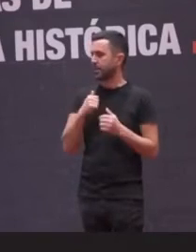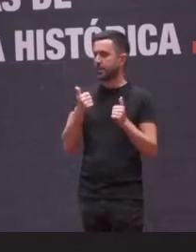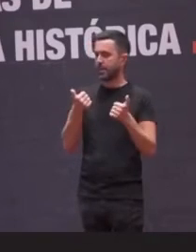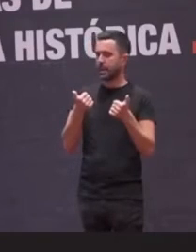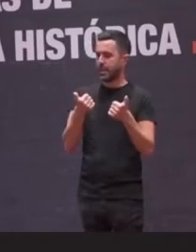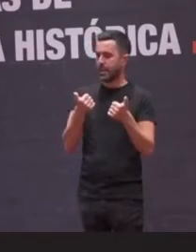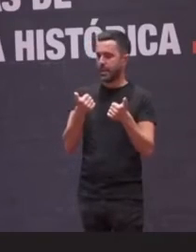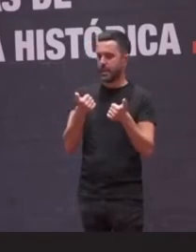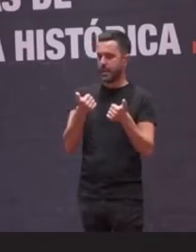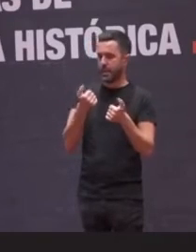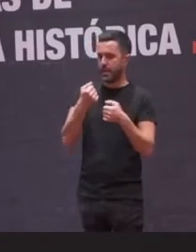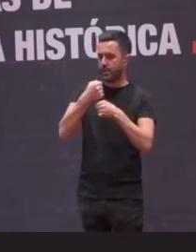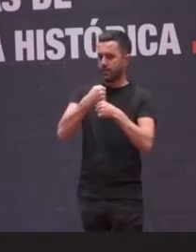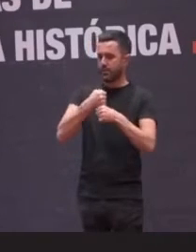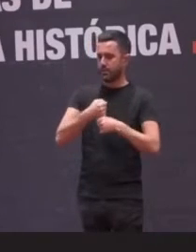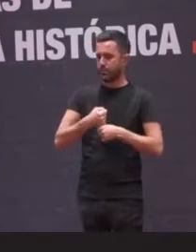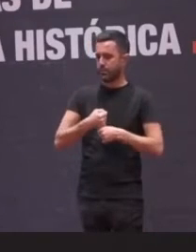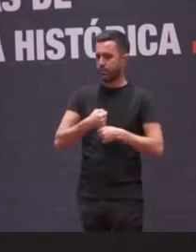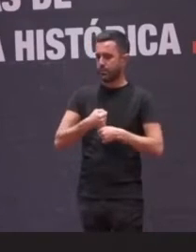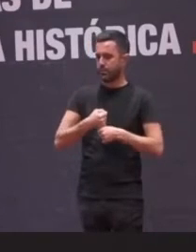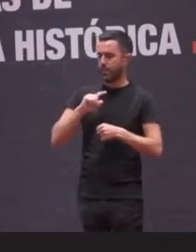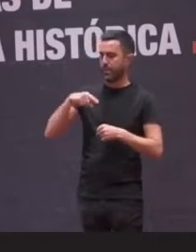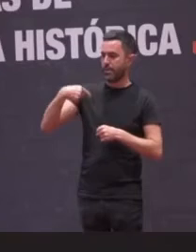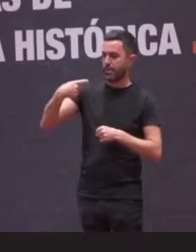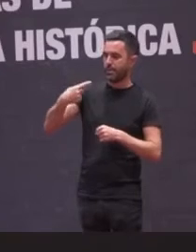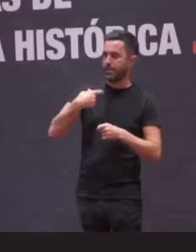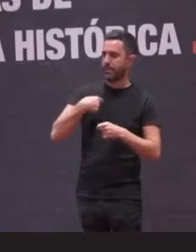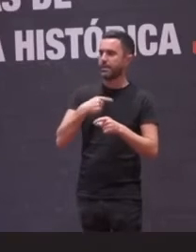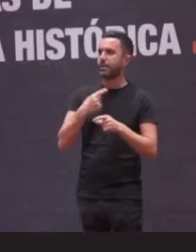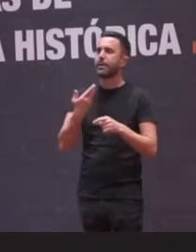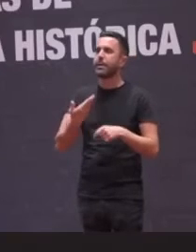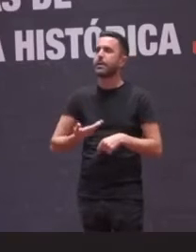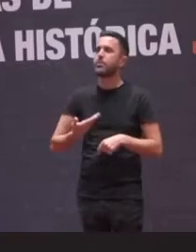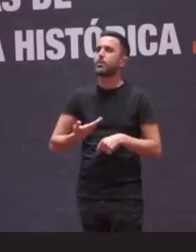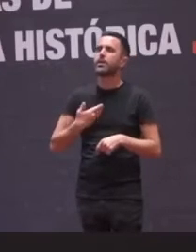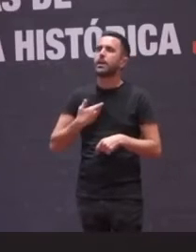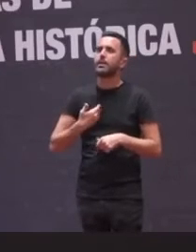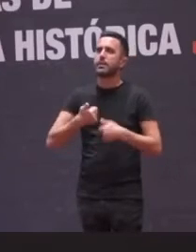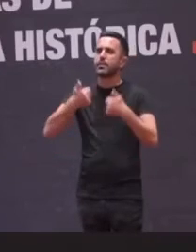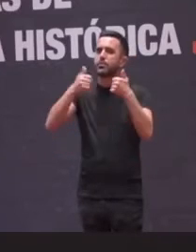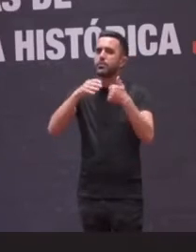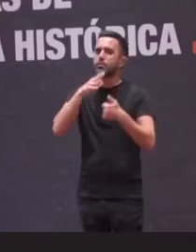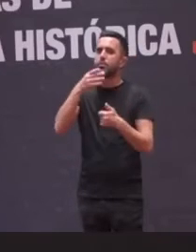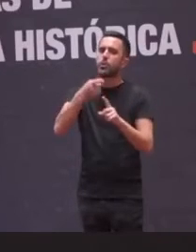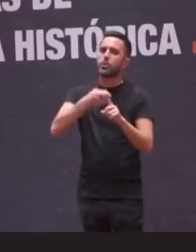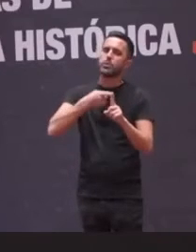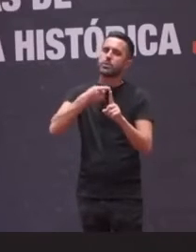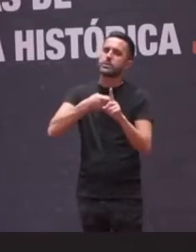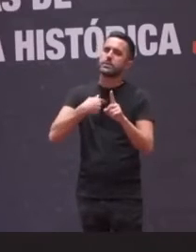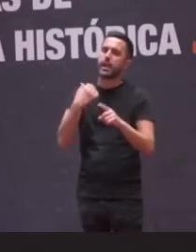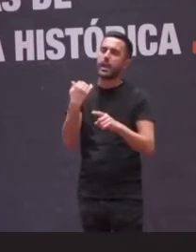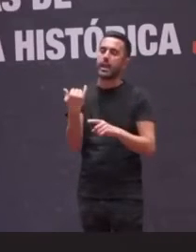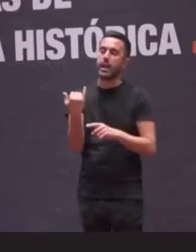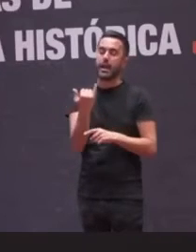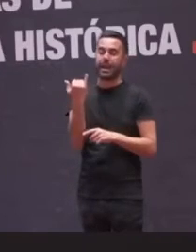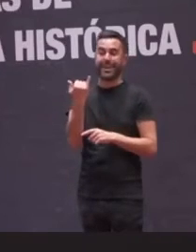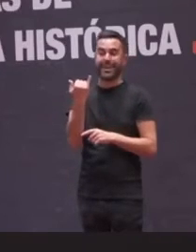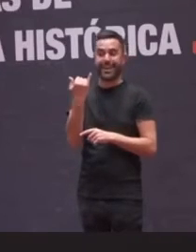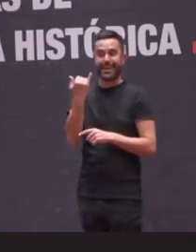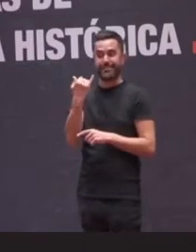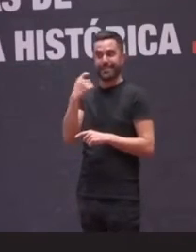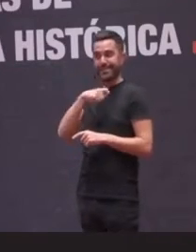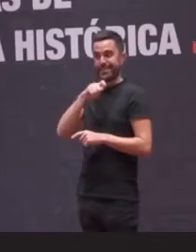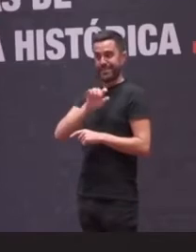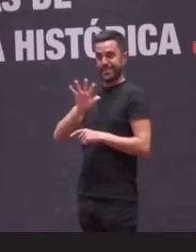da dictadura. Ten unha relevancia, pero máis relevante, porque foi utilizado polo xefe do Estado como sede de